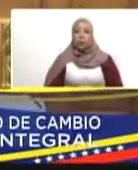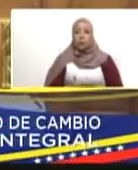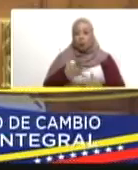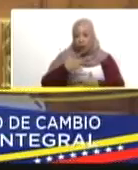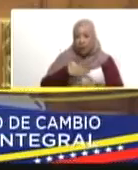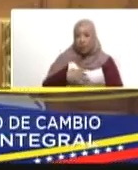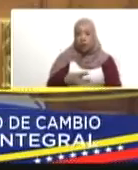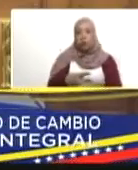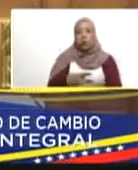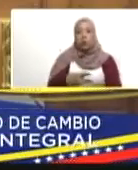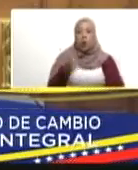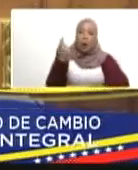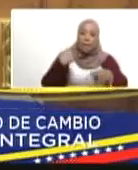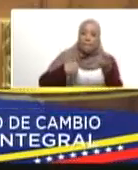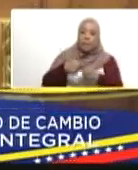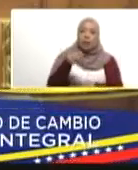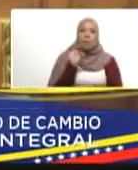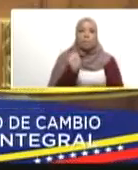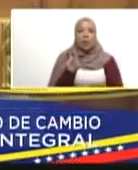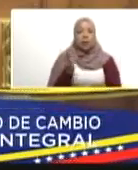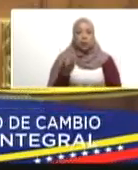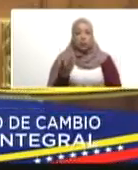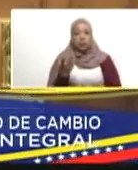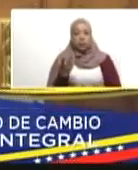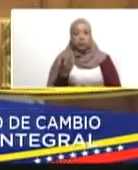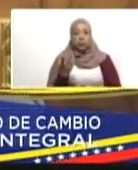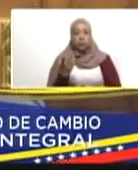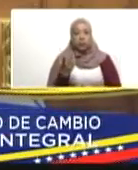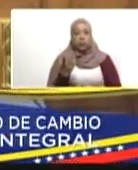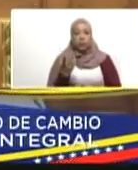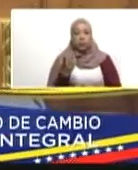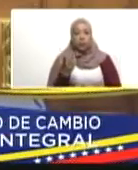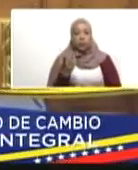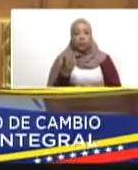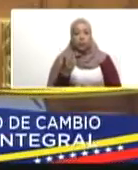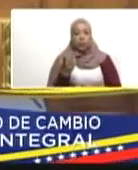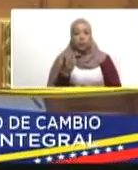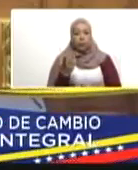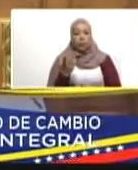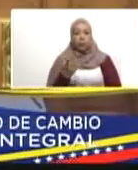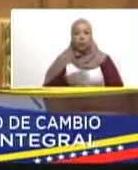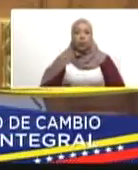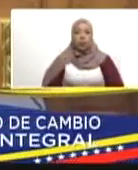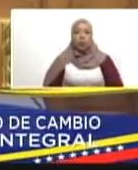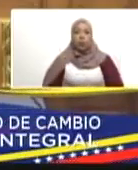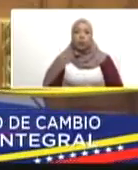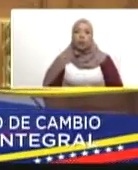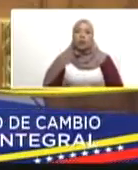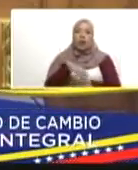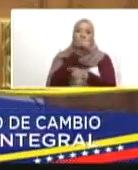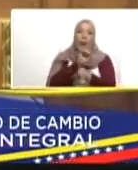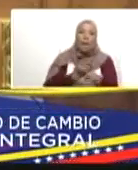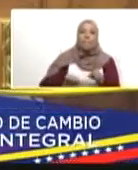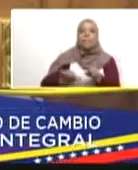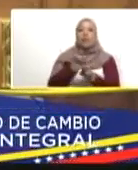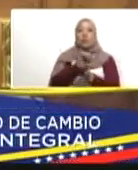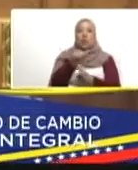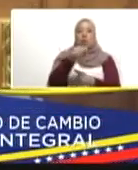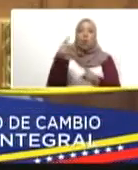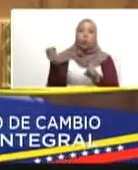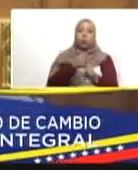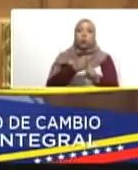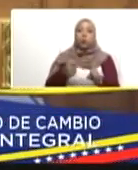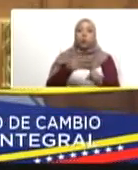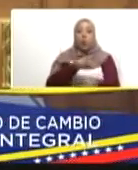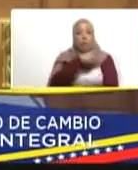intereses vende Patria en su ambición de asaltar El